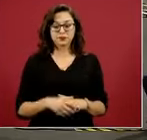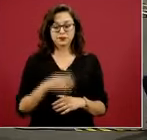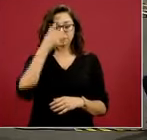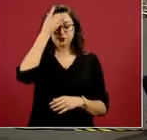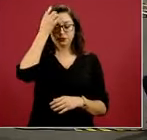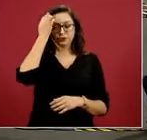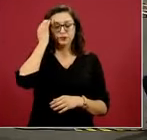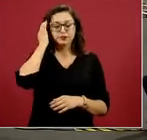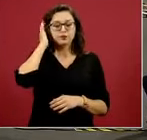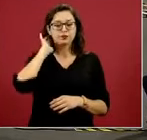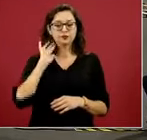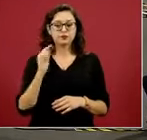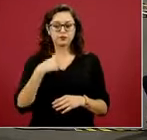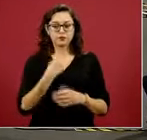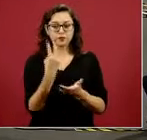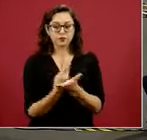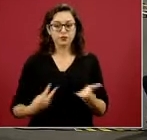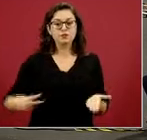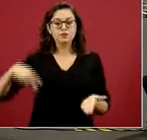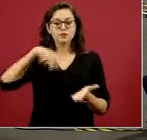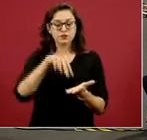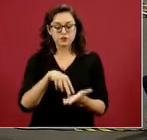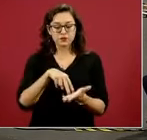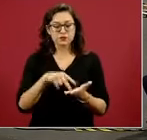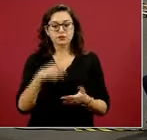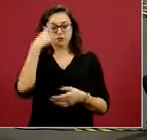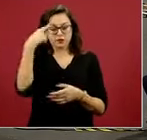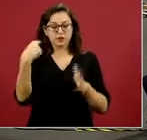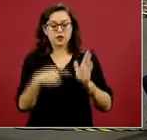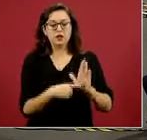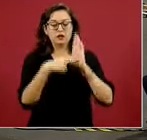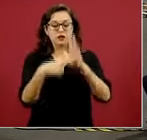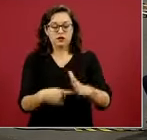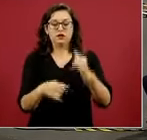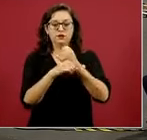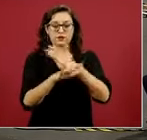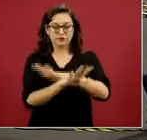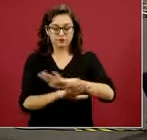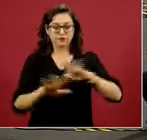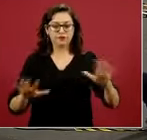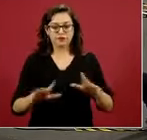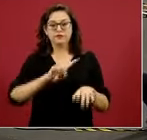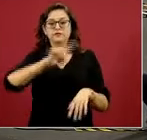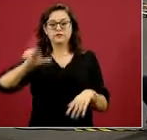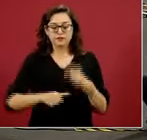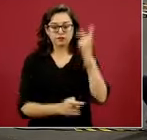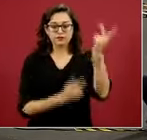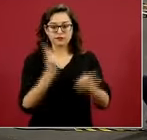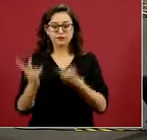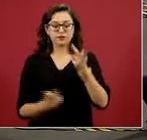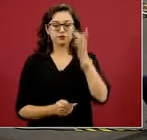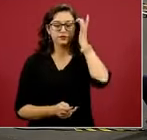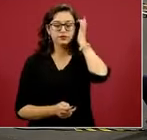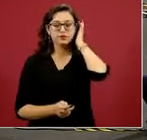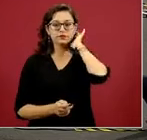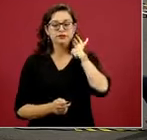poner de pie para dar la presentación y después pasamos a las preguntas. Bueno,